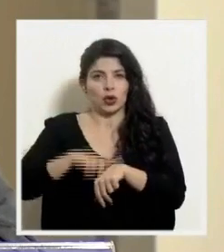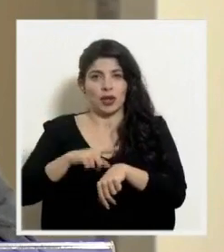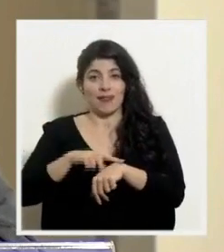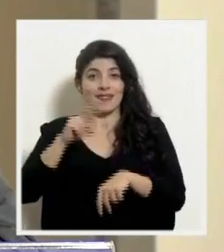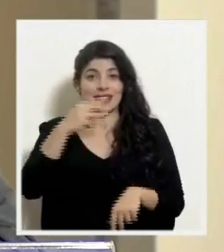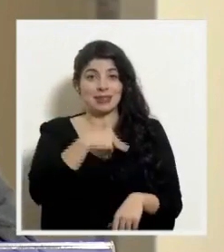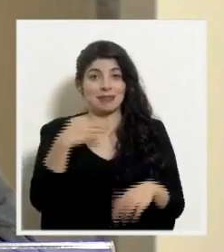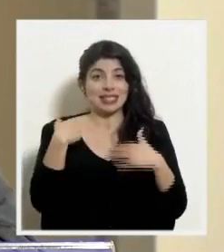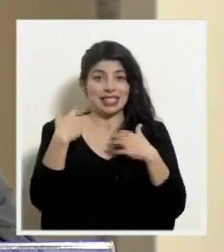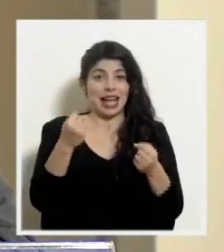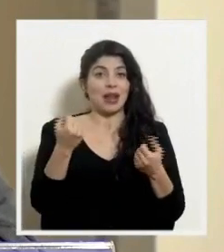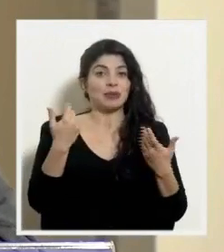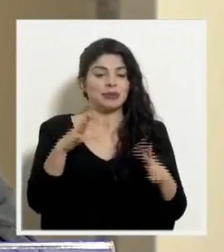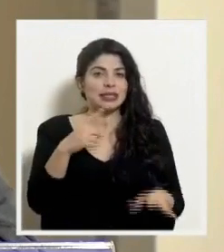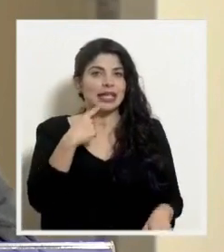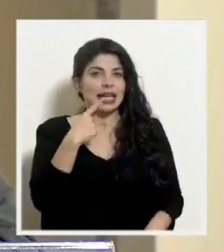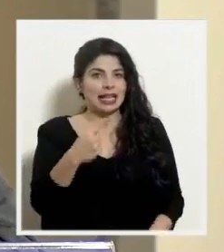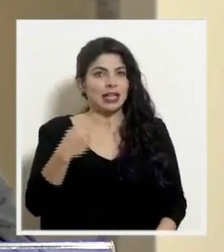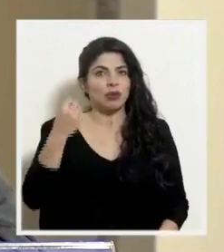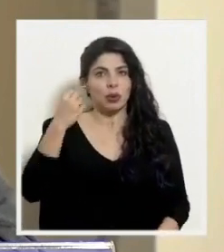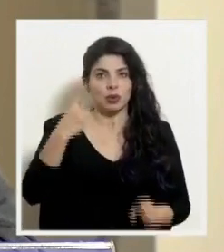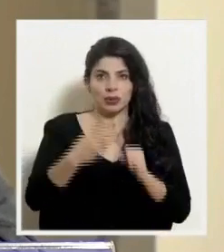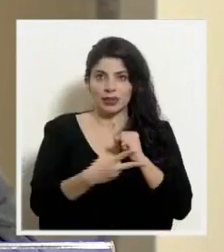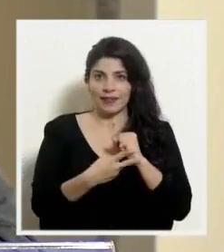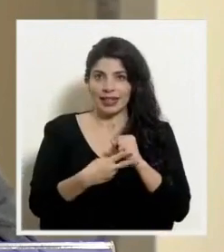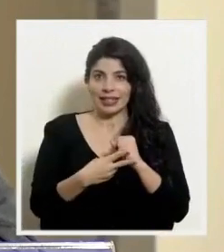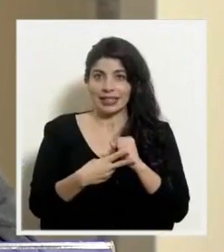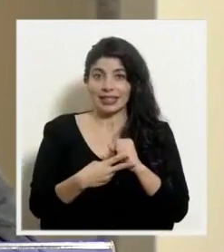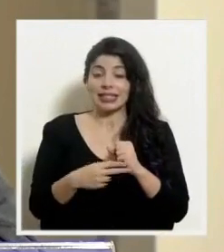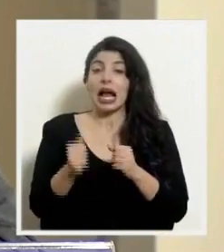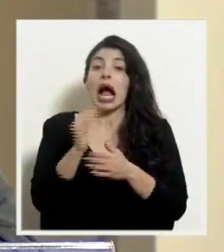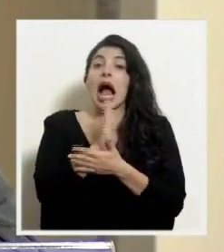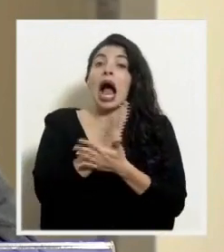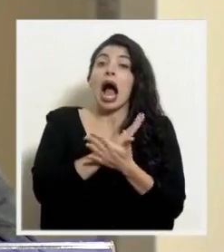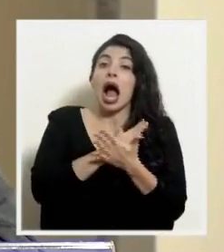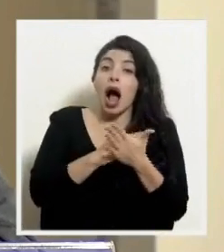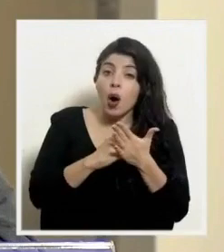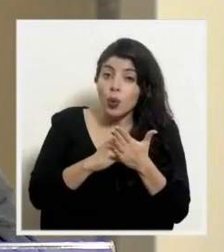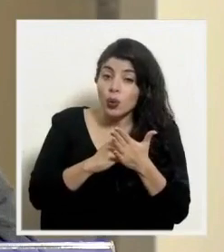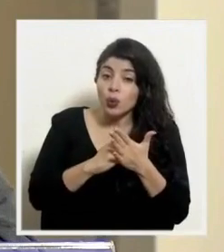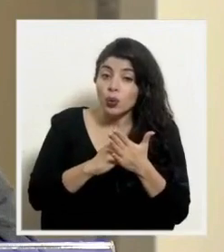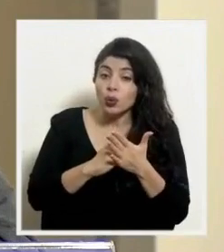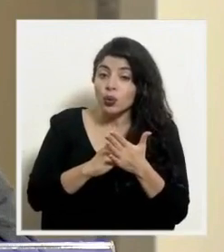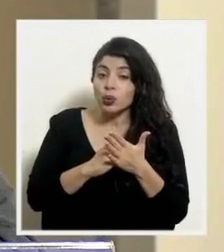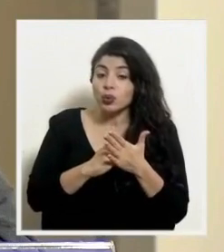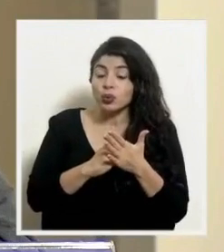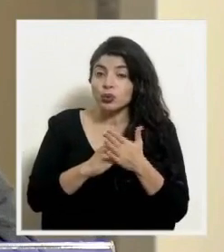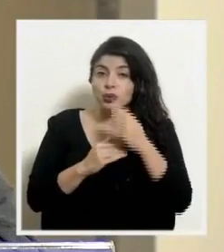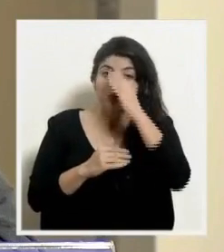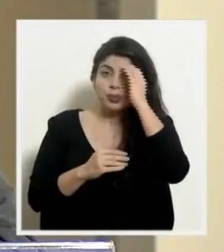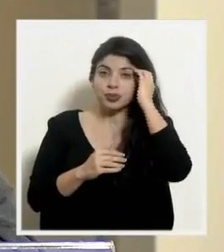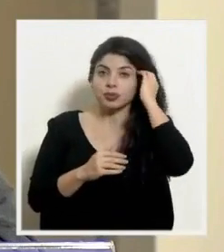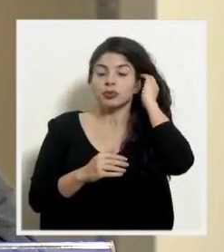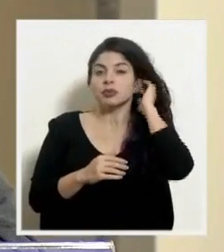Salud ha indicado también en varias oportunidades que aún las